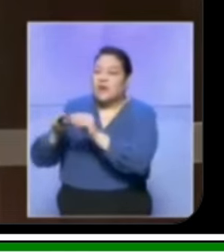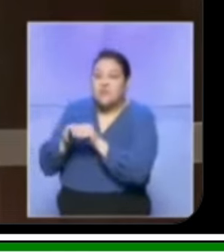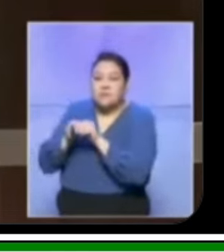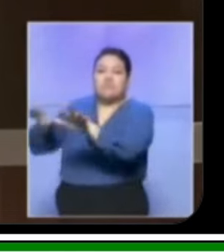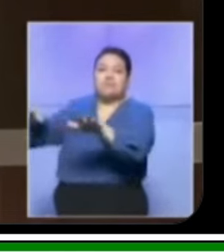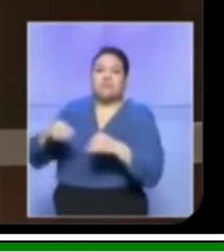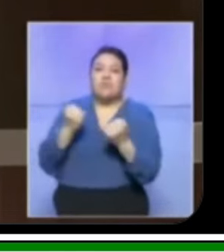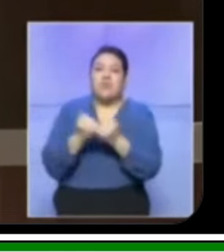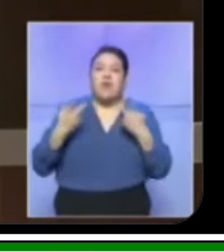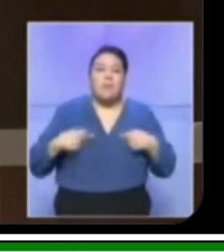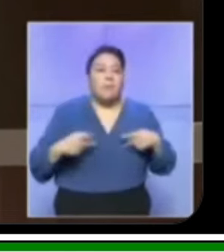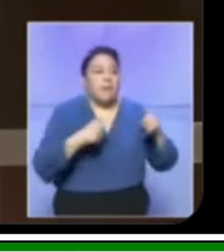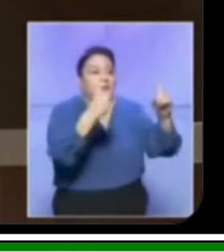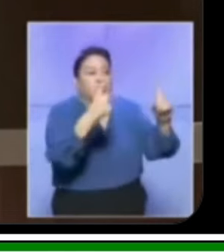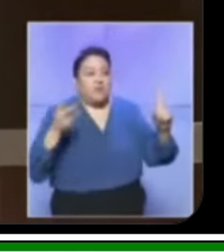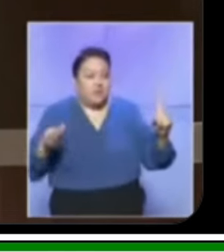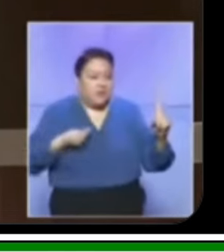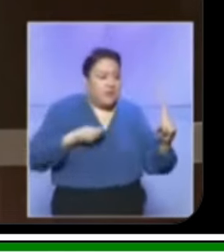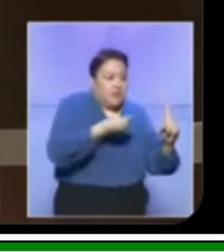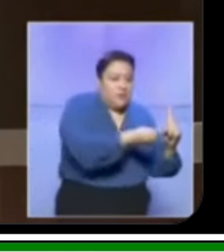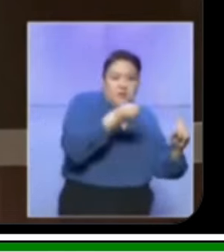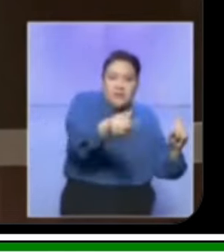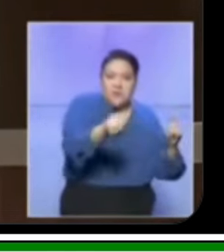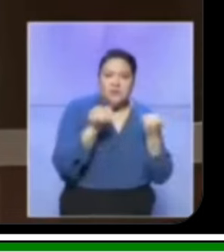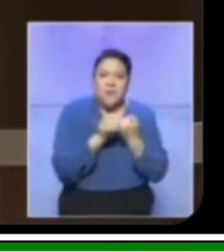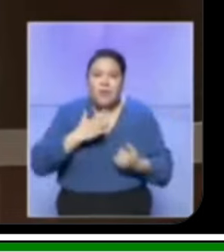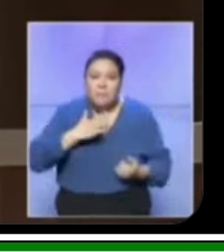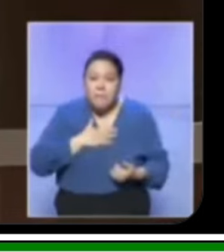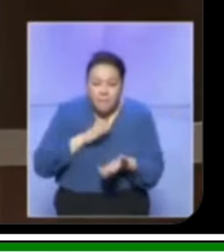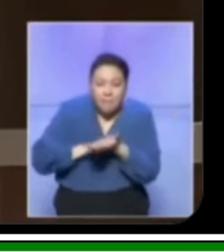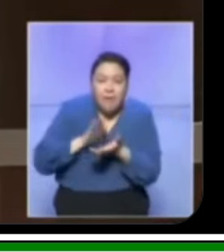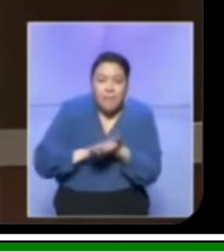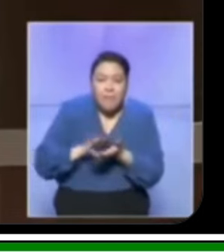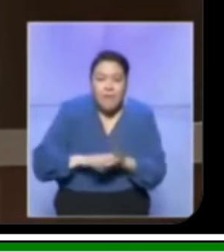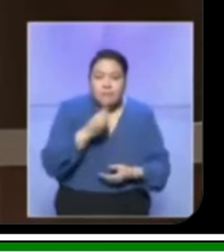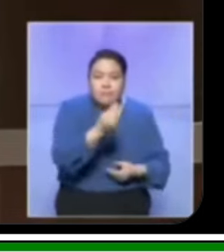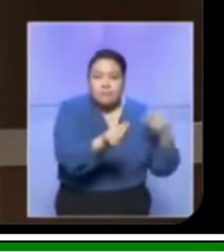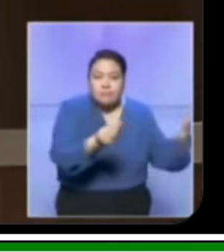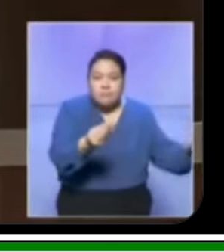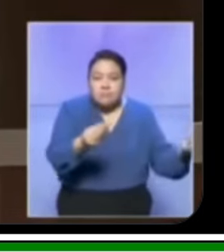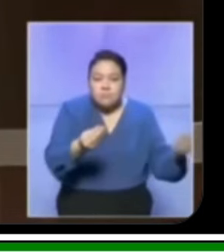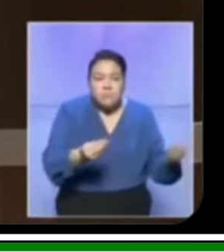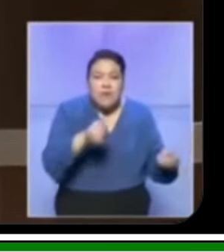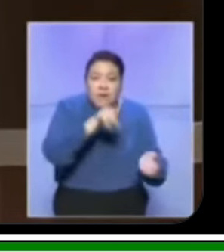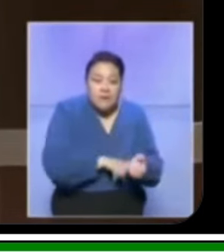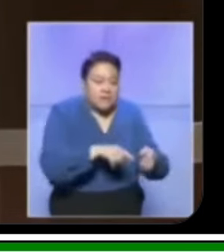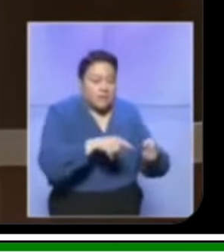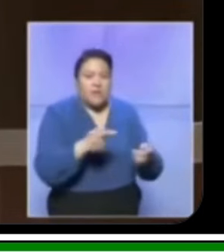las partes recurrente y tercero interesado en este expediente.